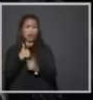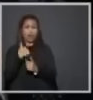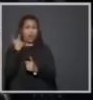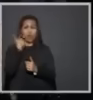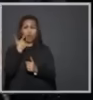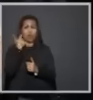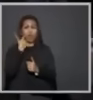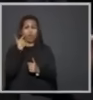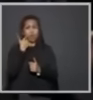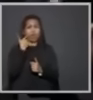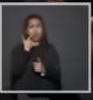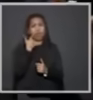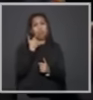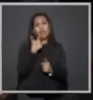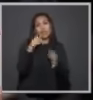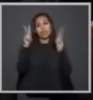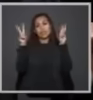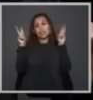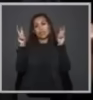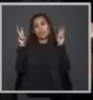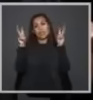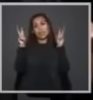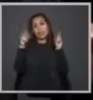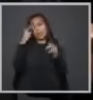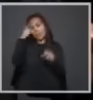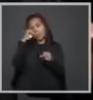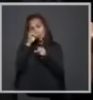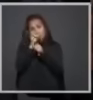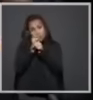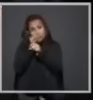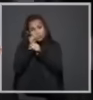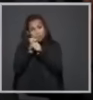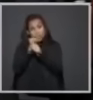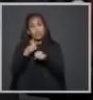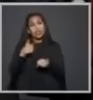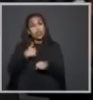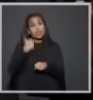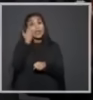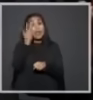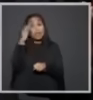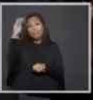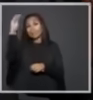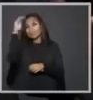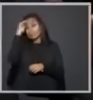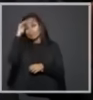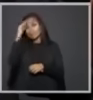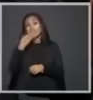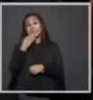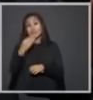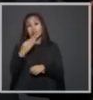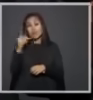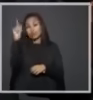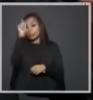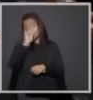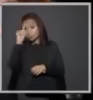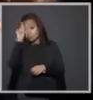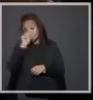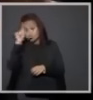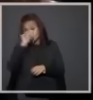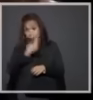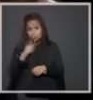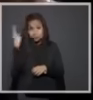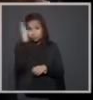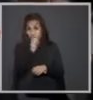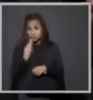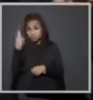dejemos ningún tema sin analizar. Nada más quiero que se entienda que en el caso